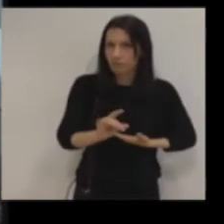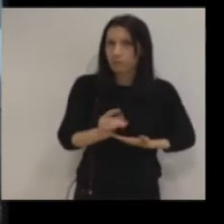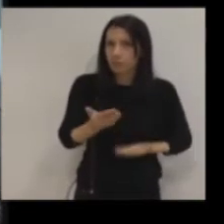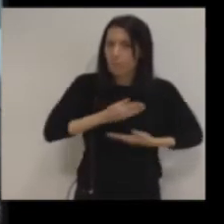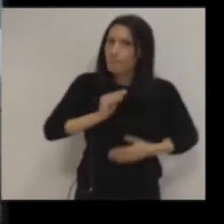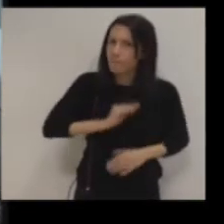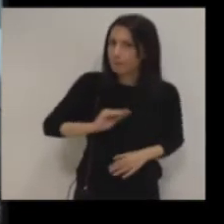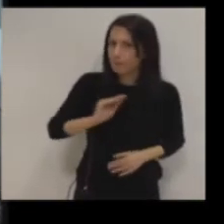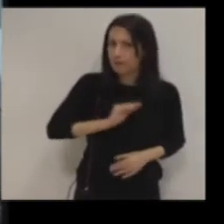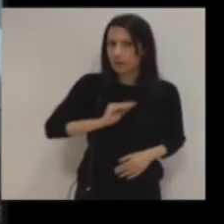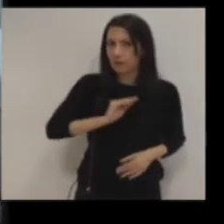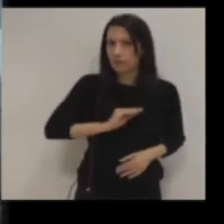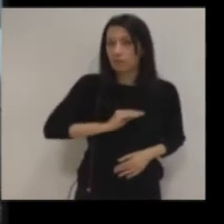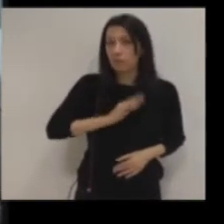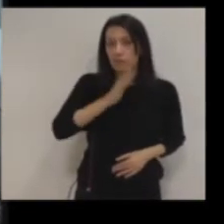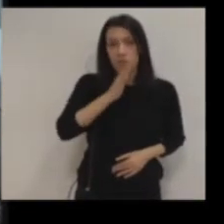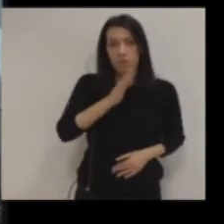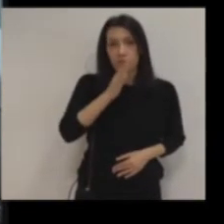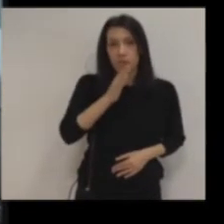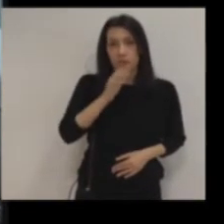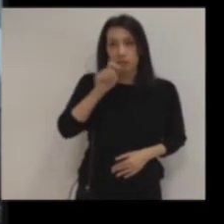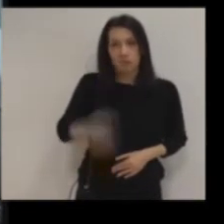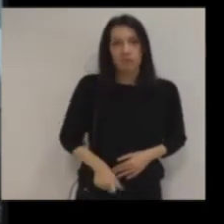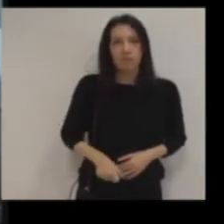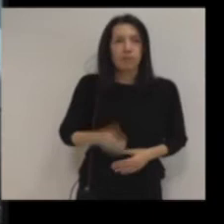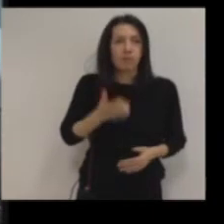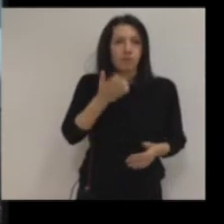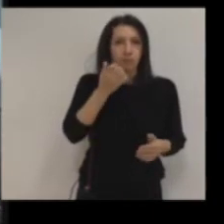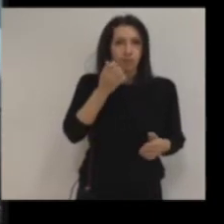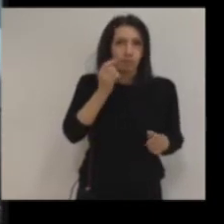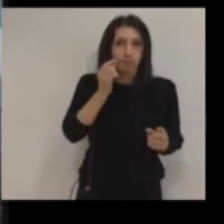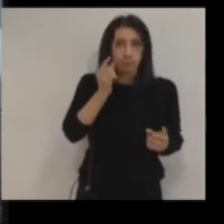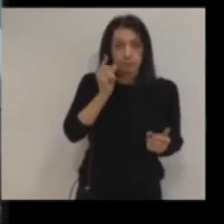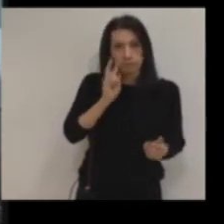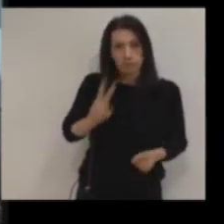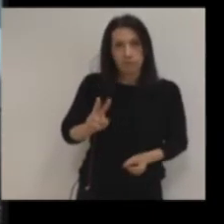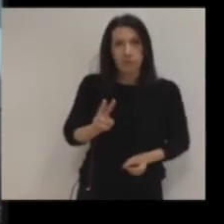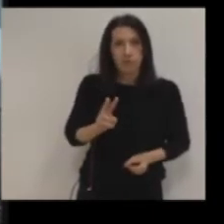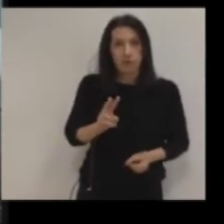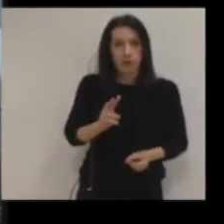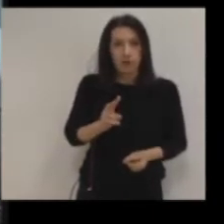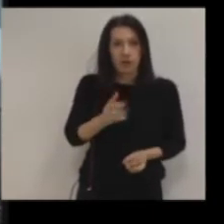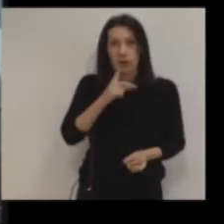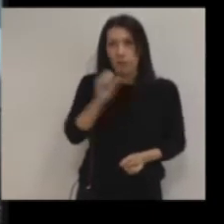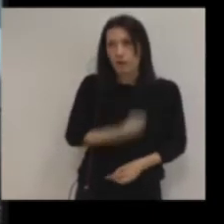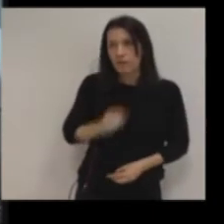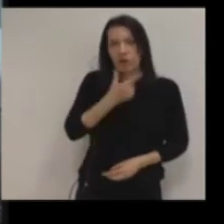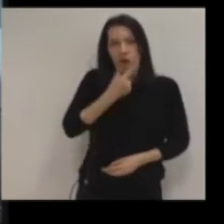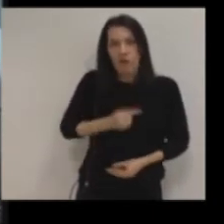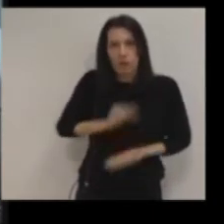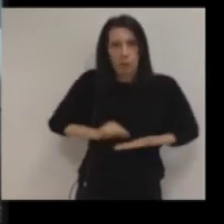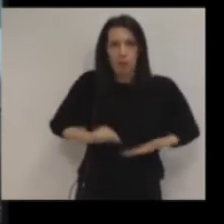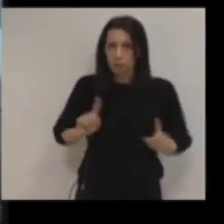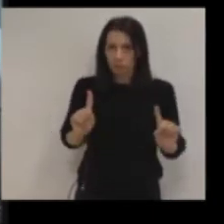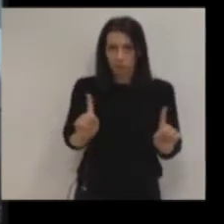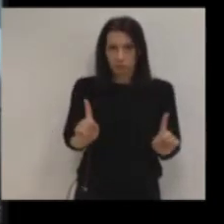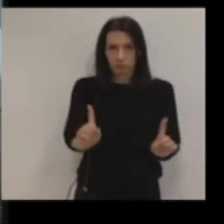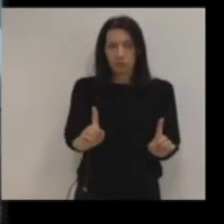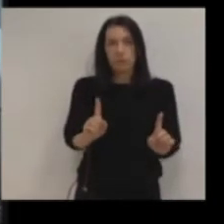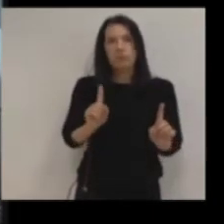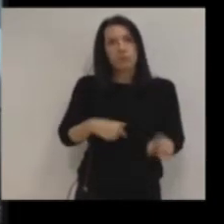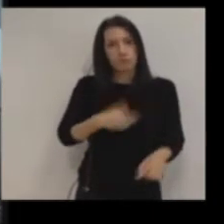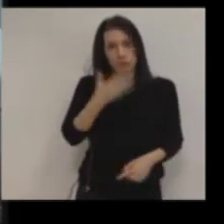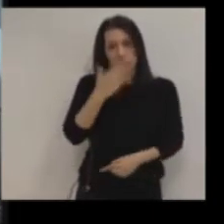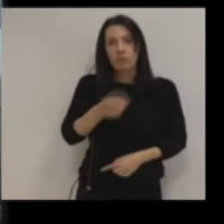poca, porque tampoco para una persona que ve te creas que es una cosa fabulosa eso, ¿eh? Entonces, es